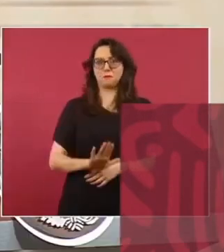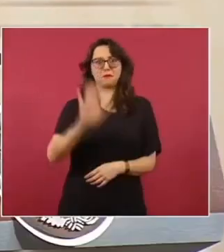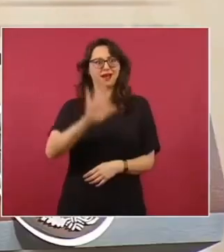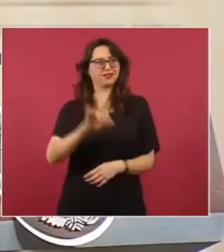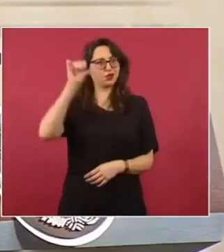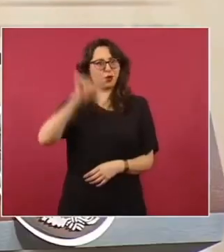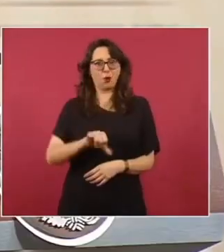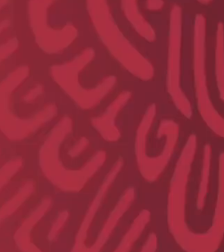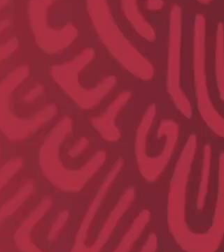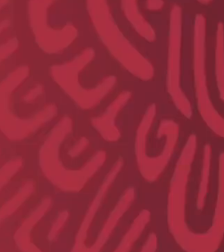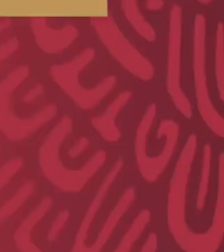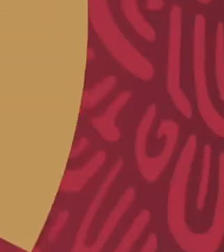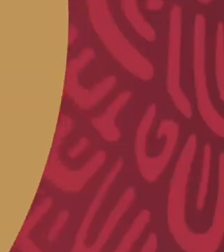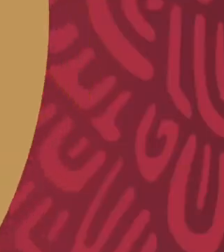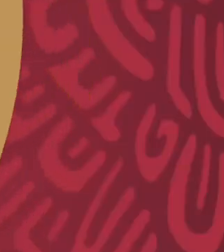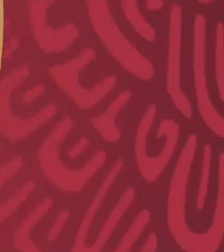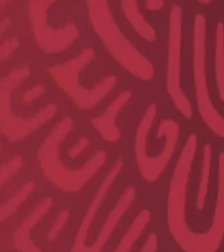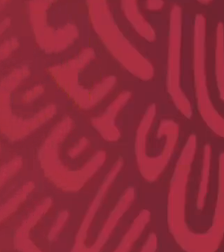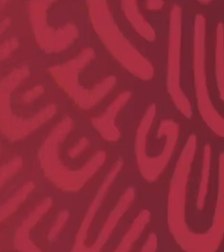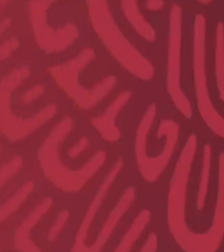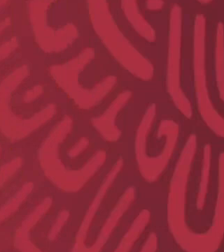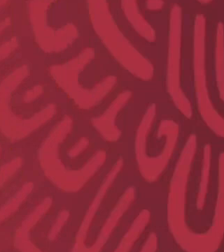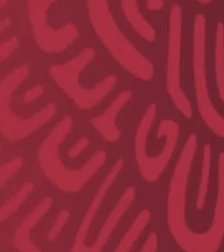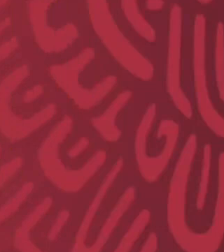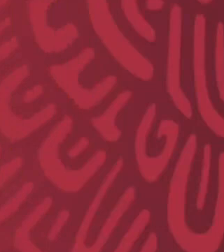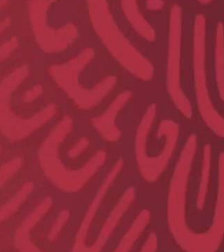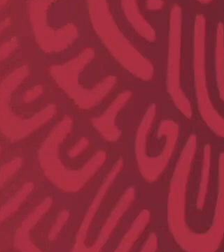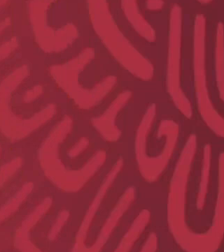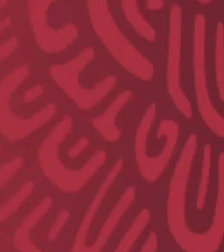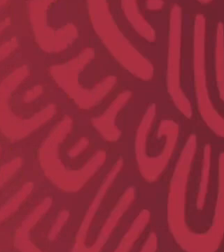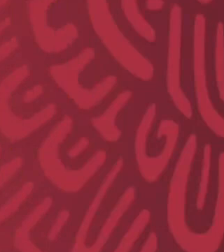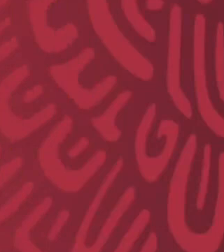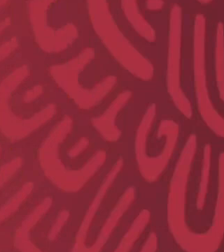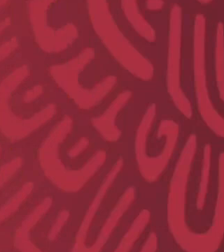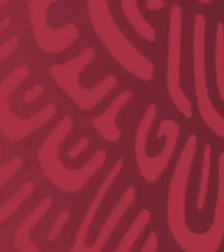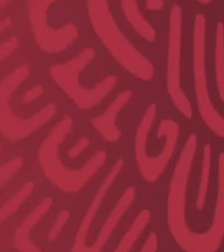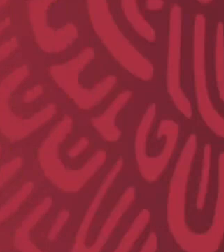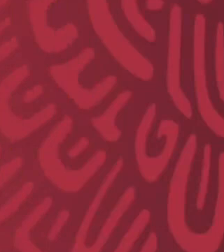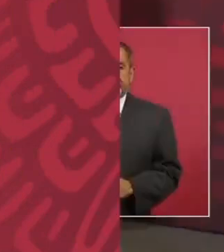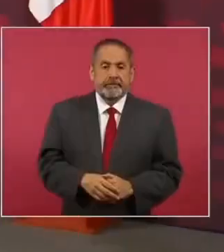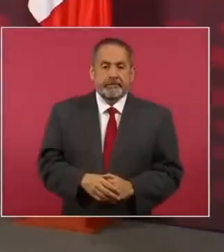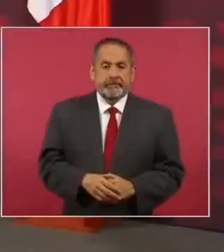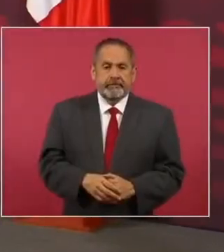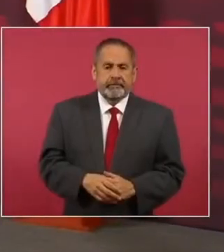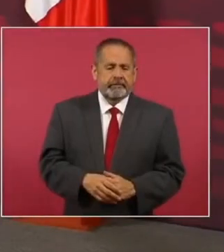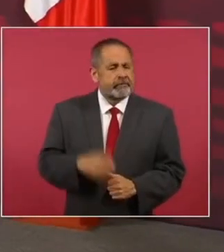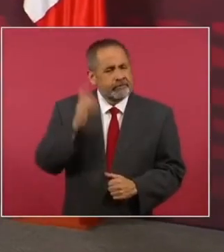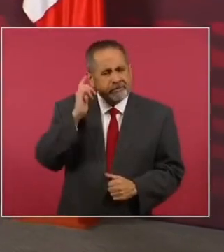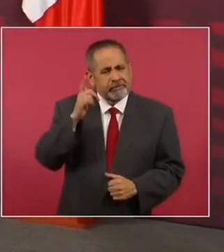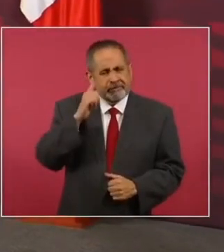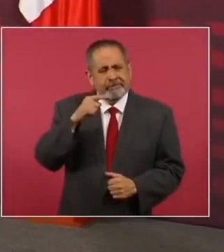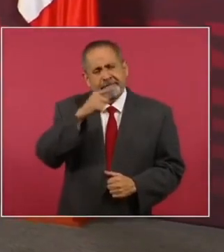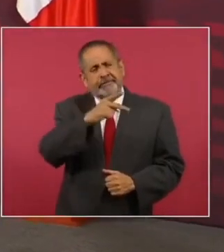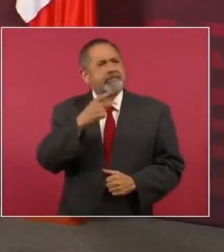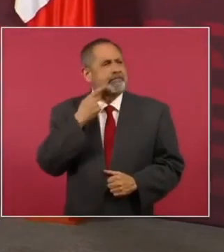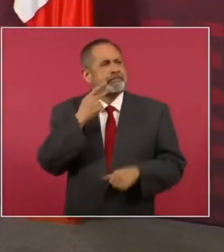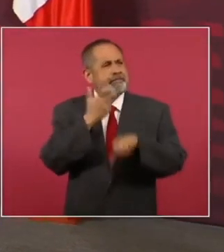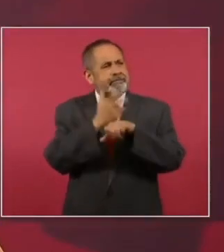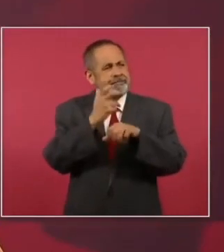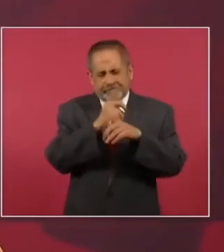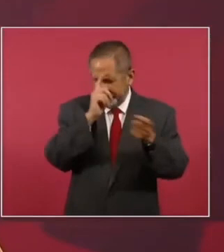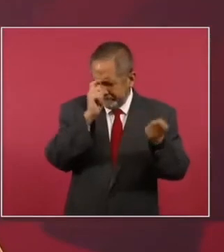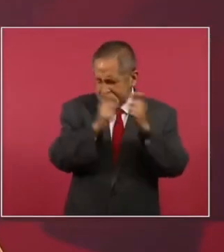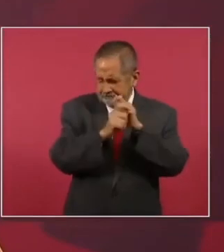Organización de los Estados Americanos depende del Departamento de Estado de los Estados Unidos. Y ojalá y cambie la política en Estados